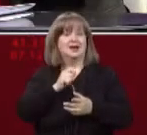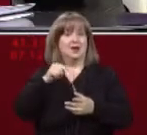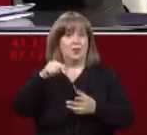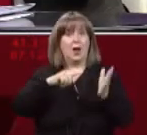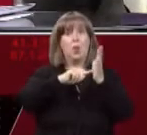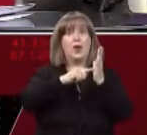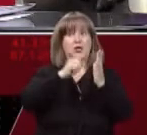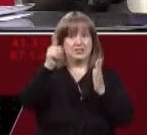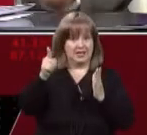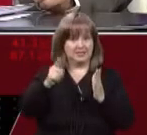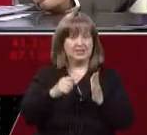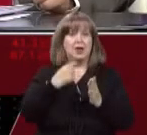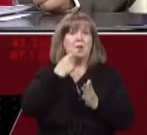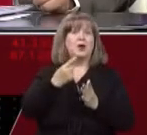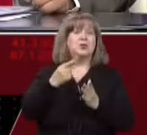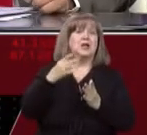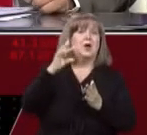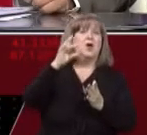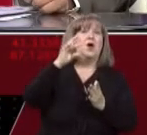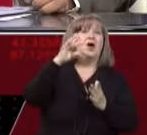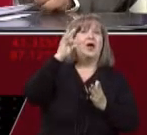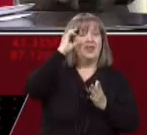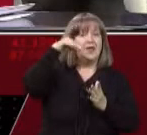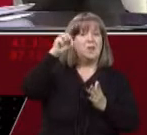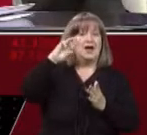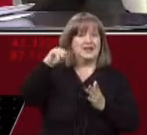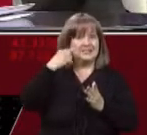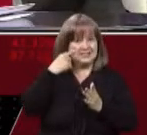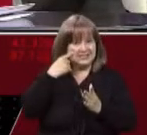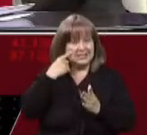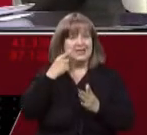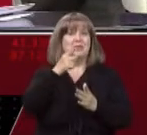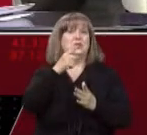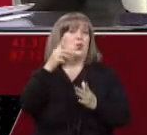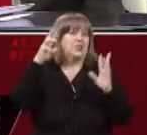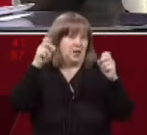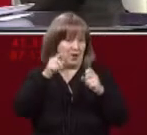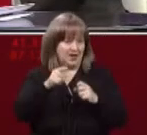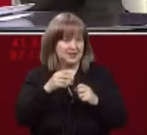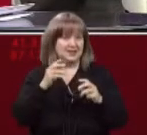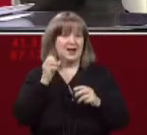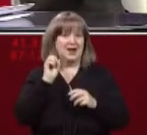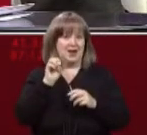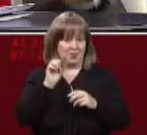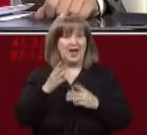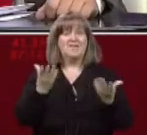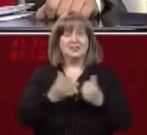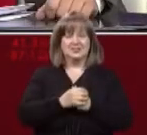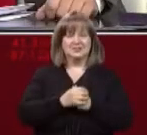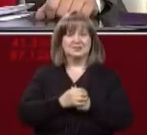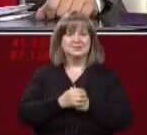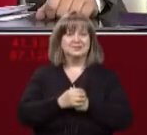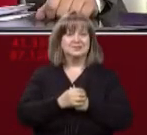Mediodía y justamente le preguntaban por usted y por sus aspiraciones para el año que viene. ¿Tiene medio minuto para oírlo? Sí, lo escucho. Ok.